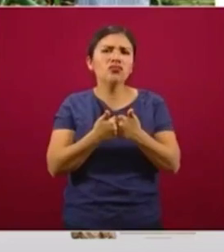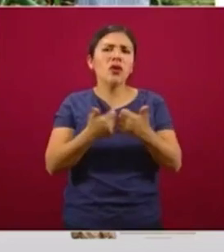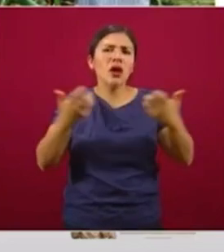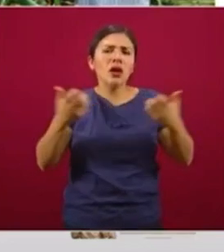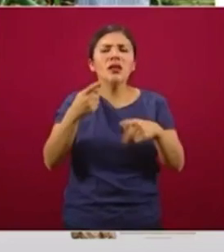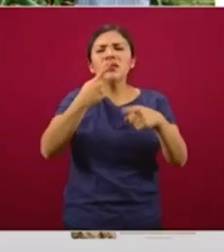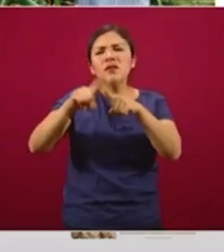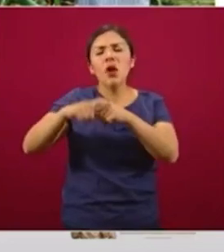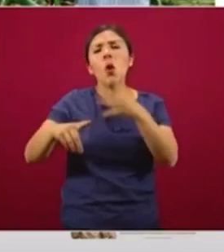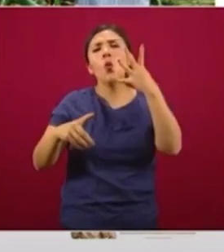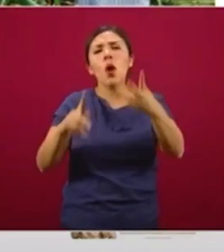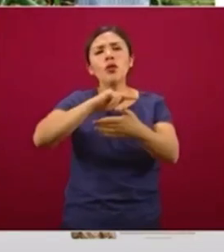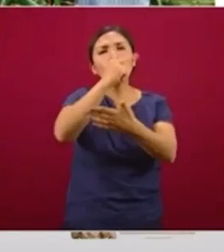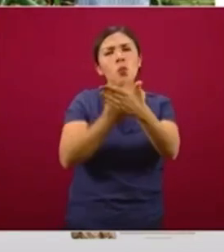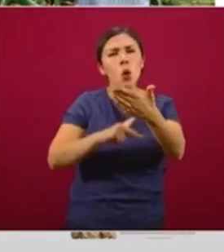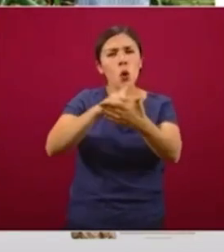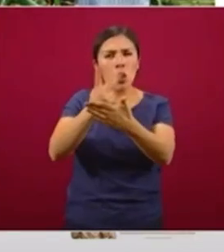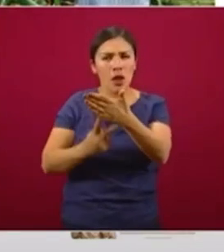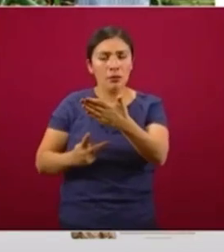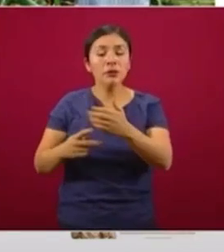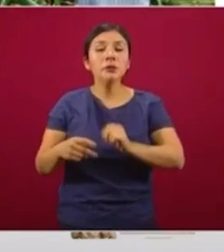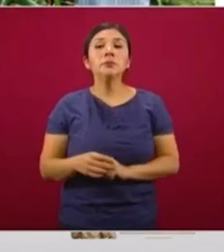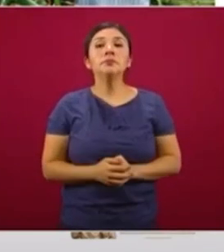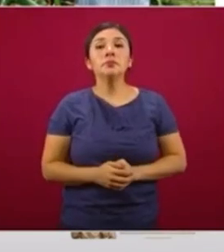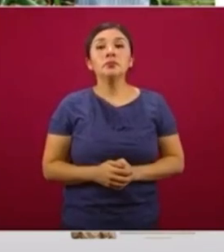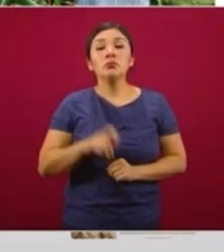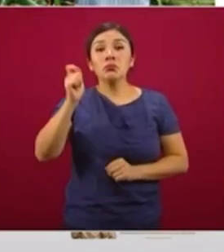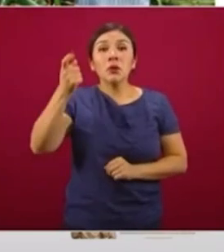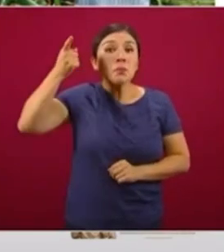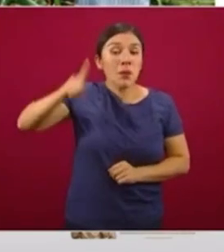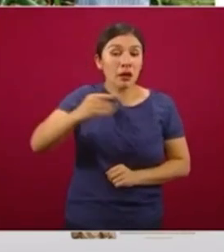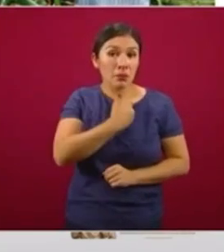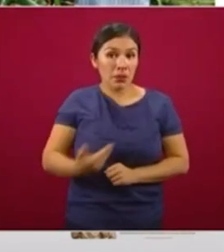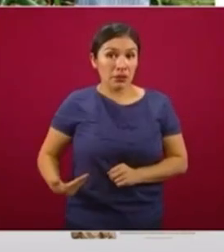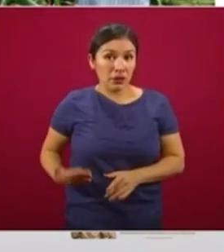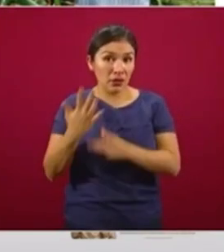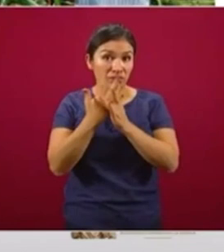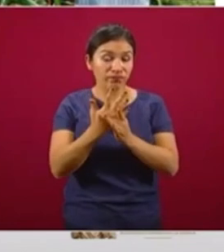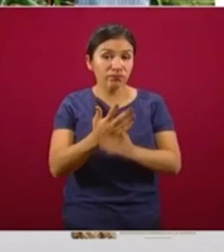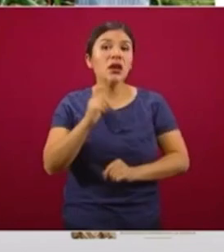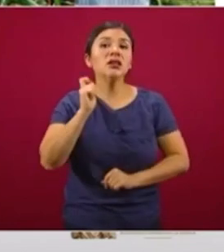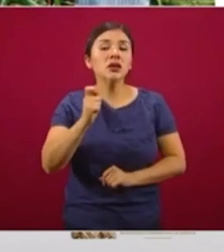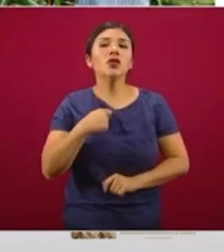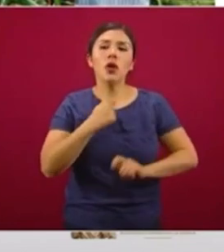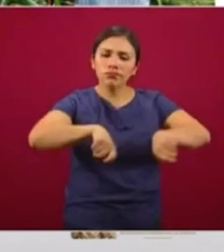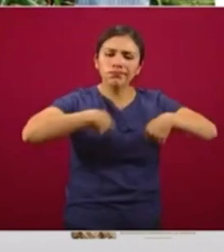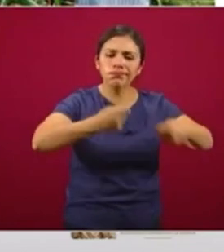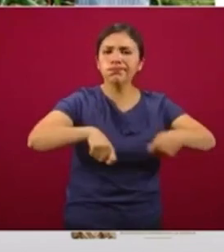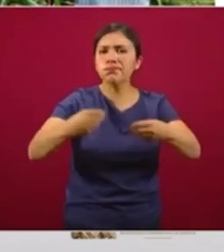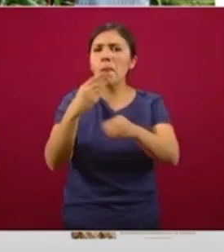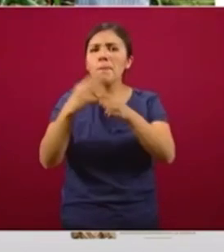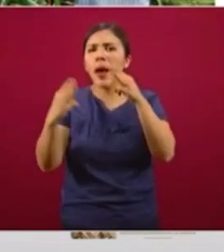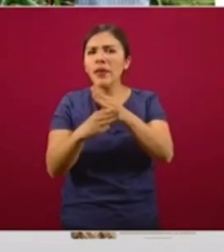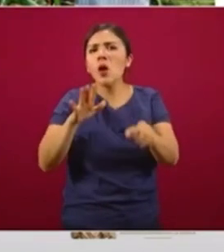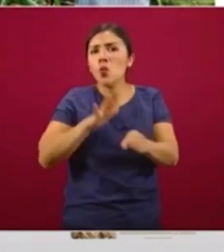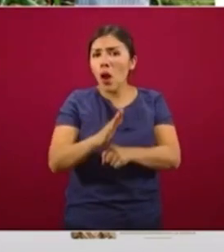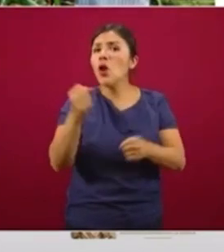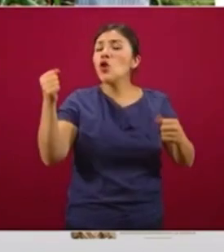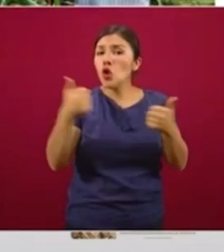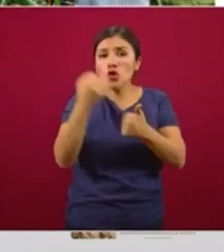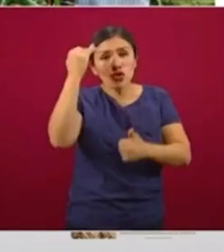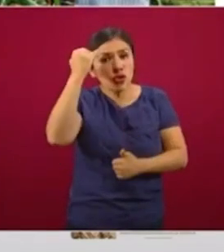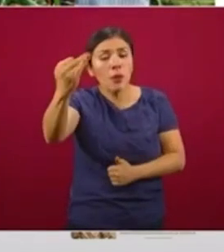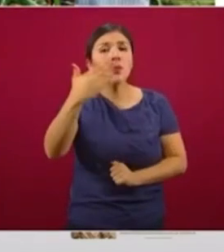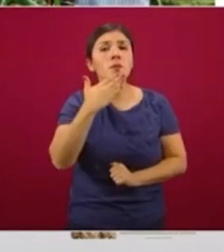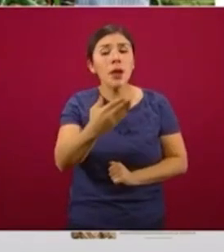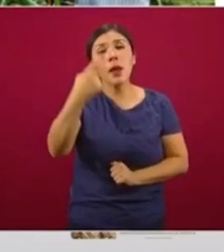de nuestros cuatro programas y estamos, por instrucciones del señor presidente, entregando los recursos oportunamente